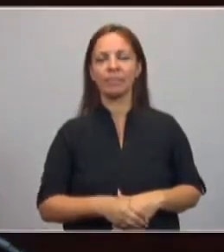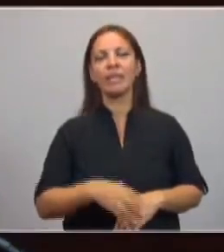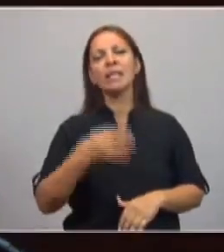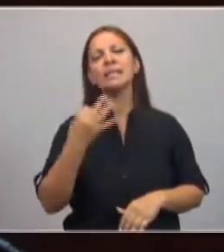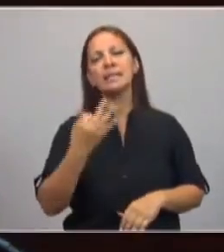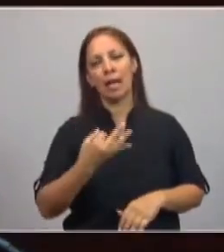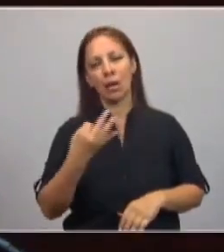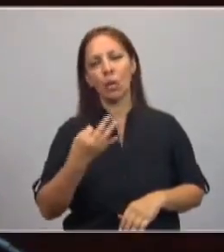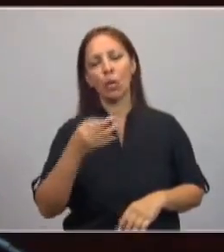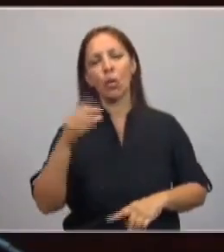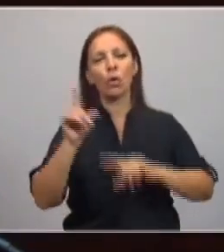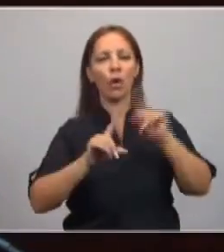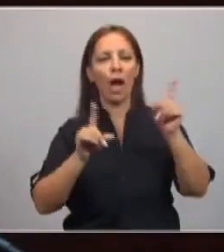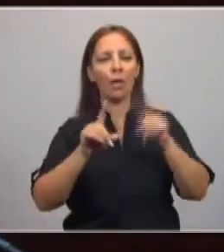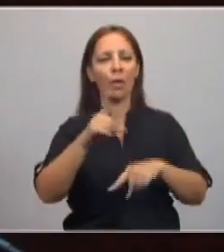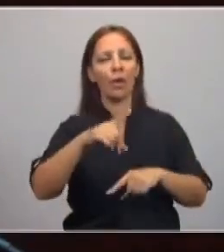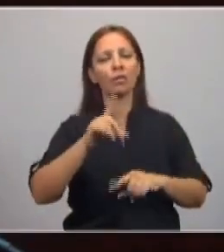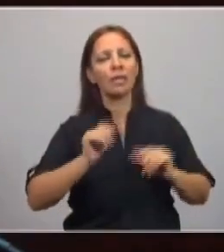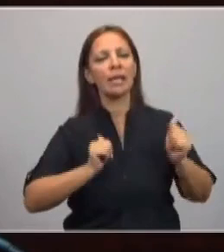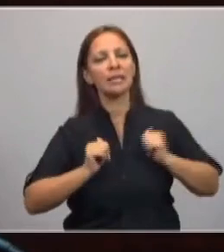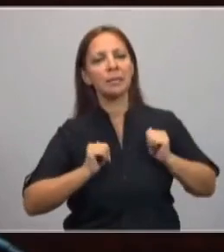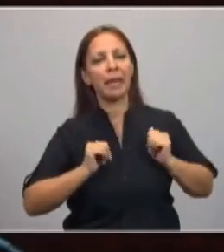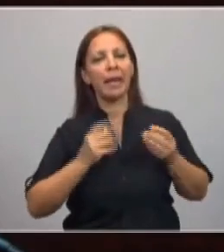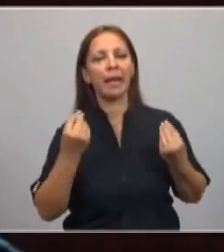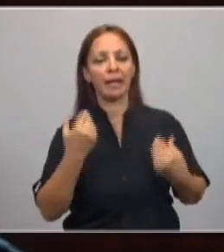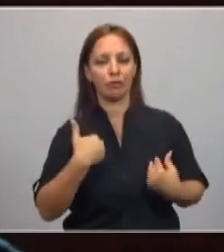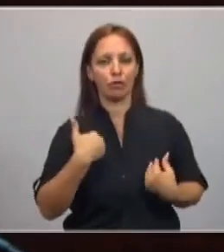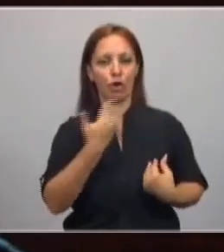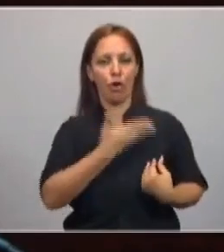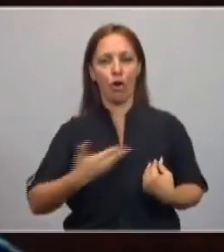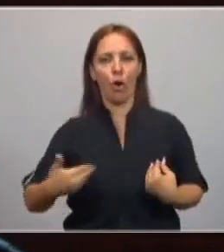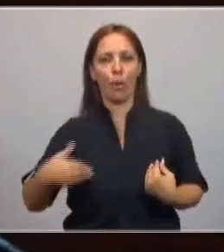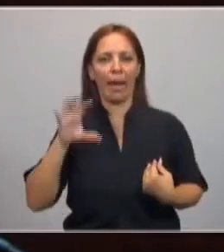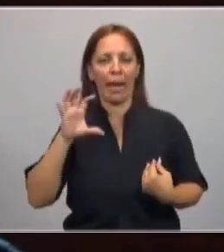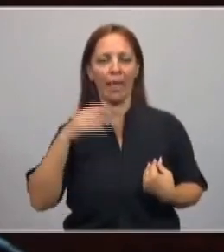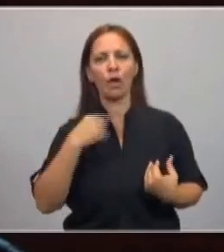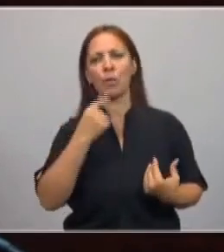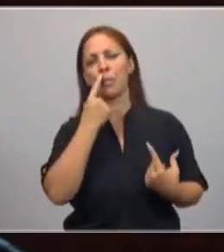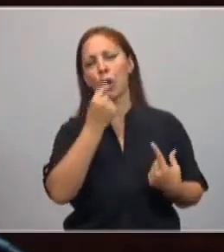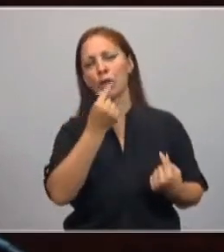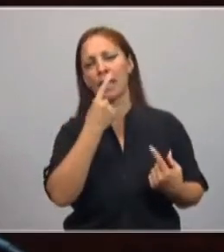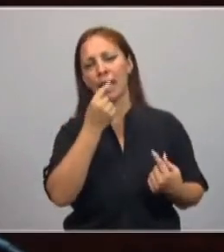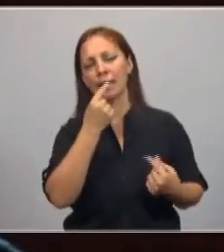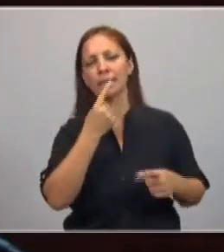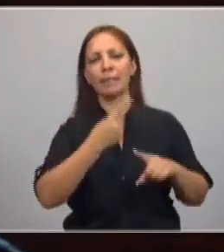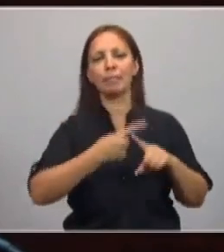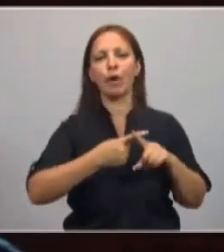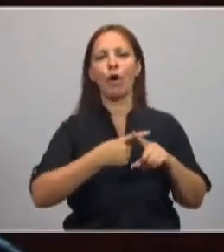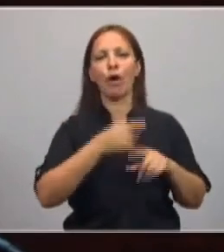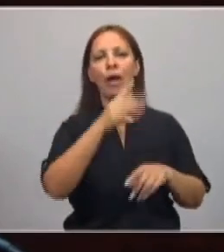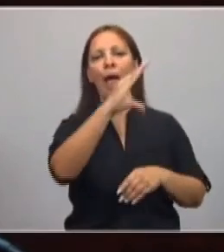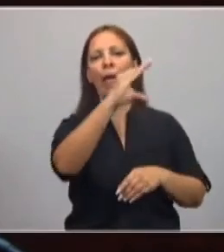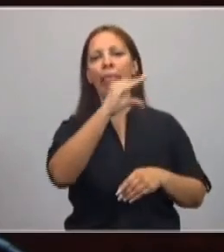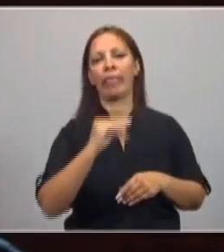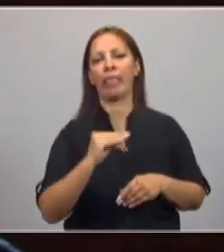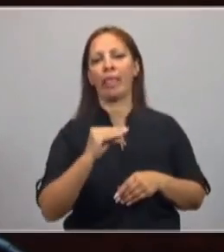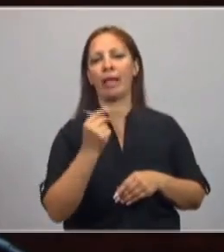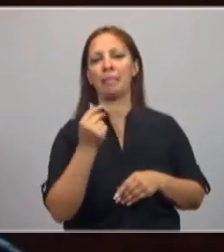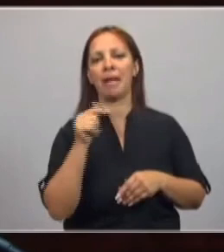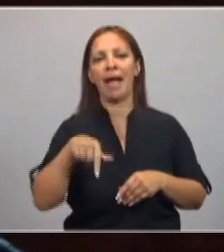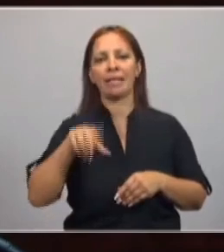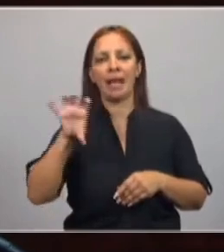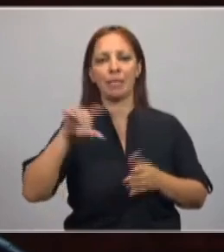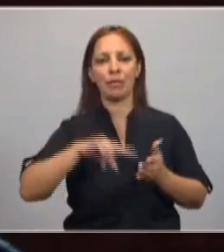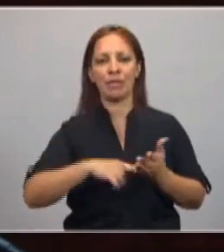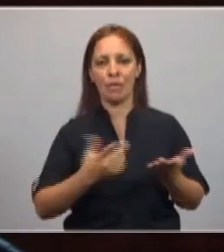Seguramente algunos esperan que como gobernador me queje exclusivamente por el recorte a las provincias en general y a esta provincia